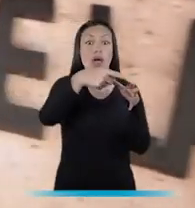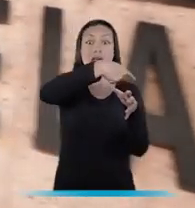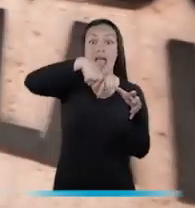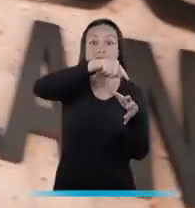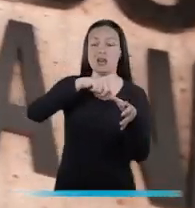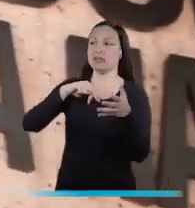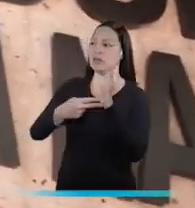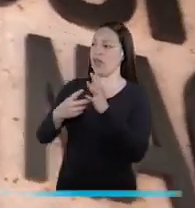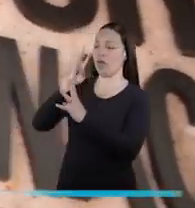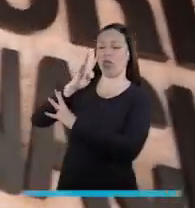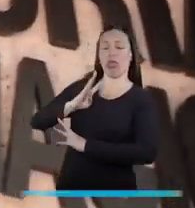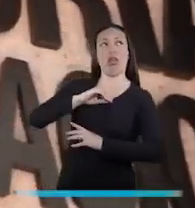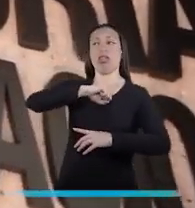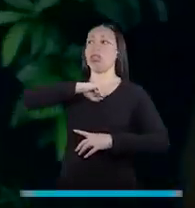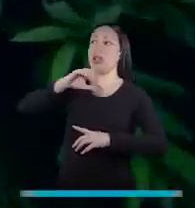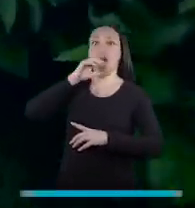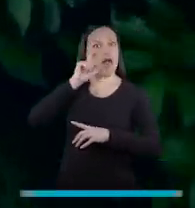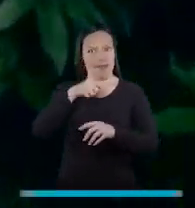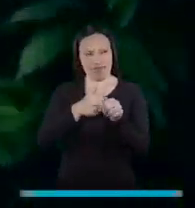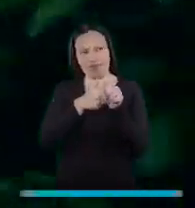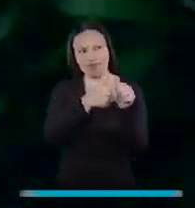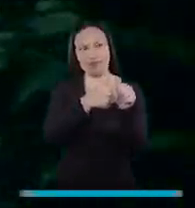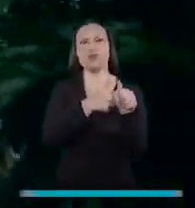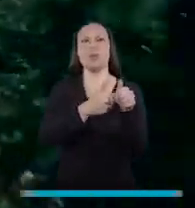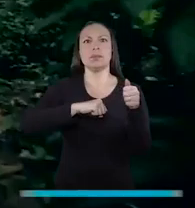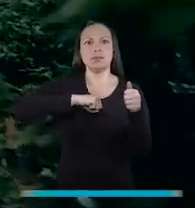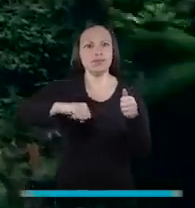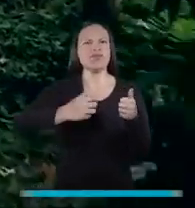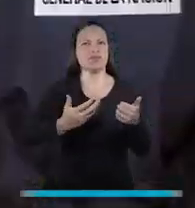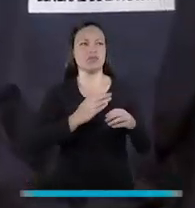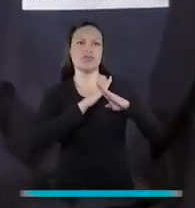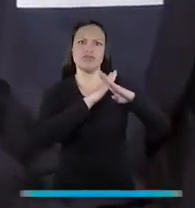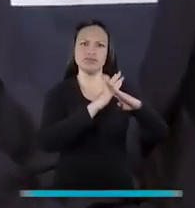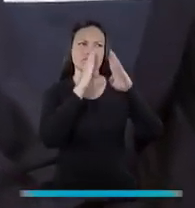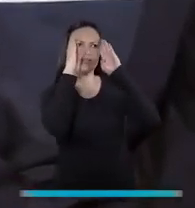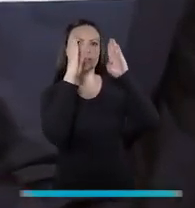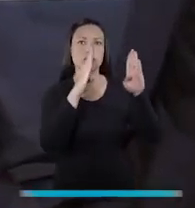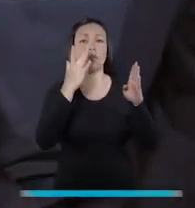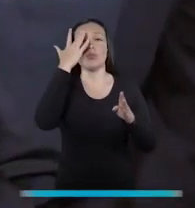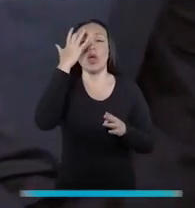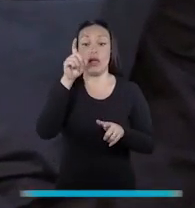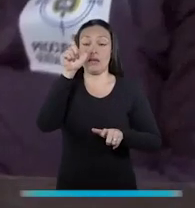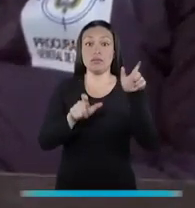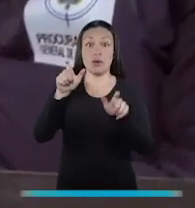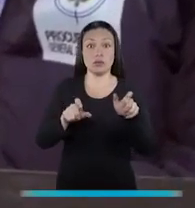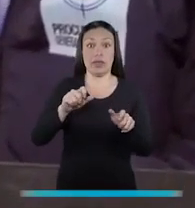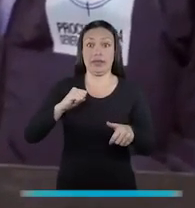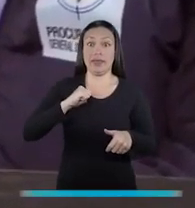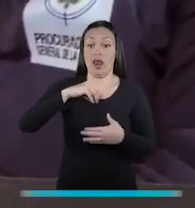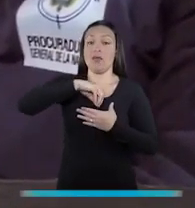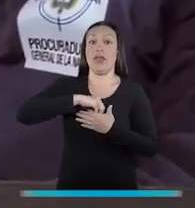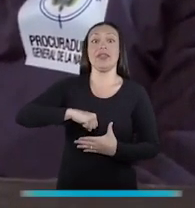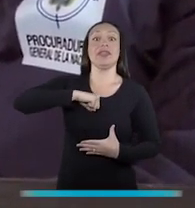sus derechos no están siendo garantizados. La prevención, la atención, ser garante de los derechos fundamentales